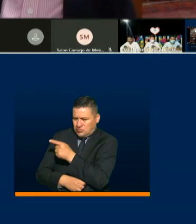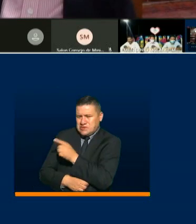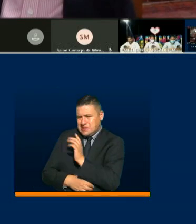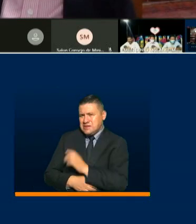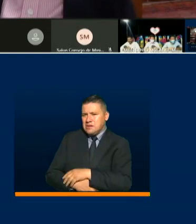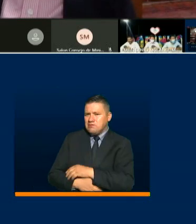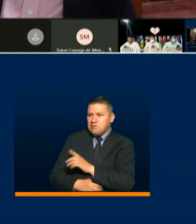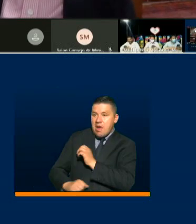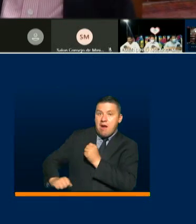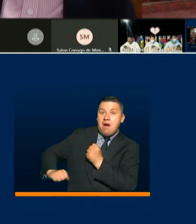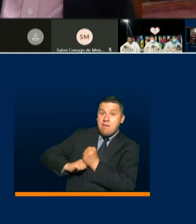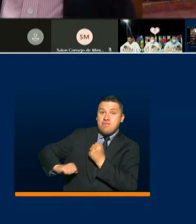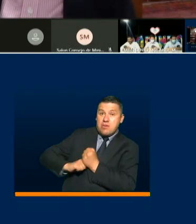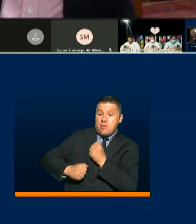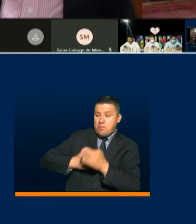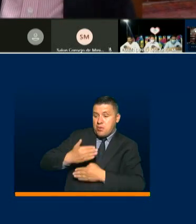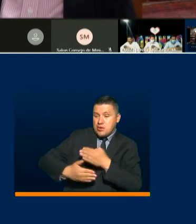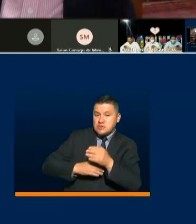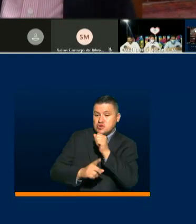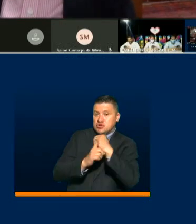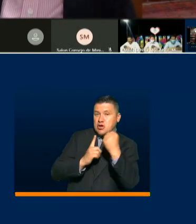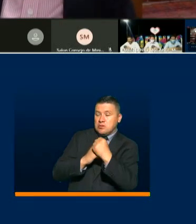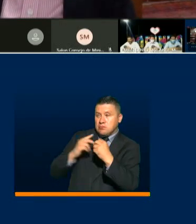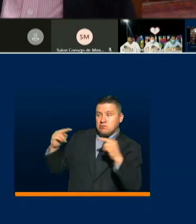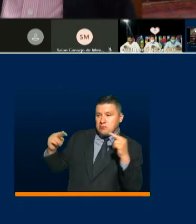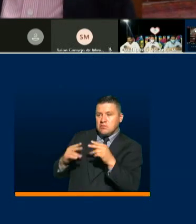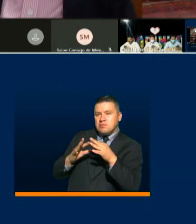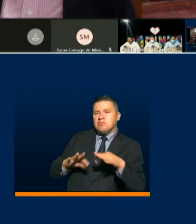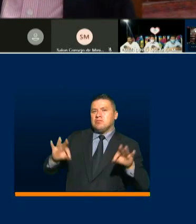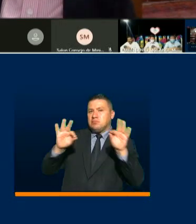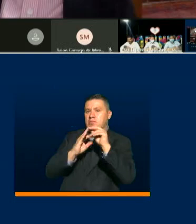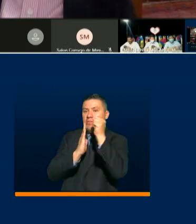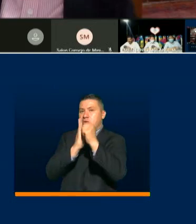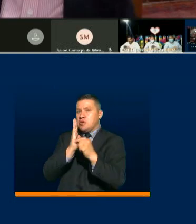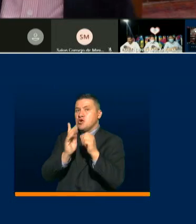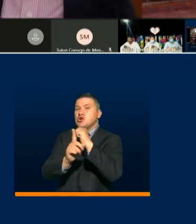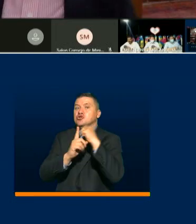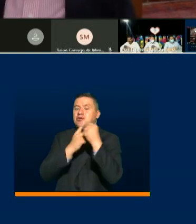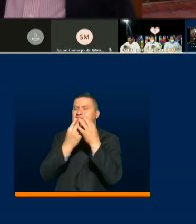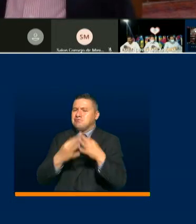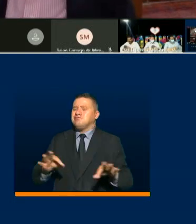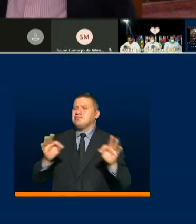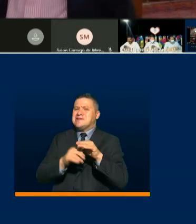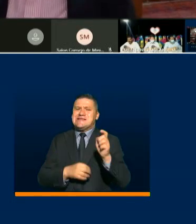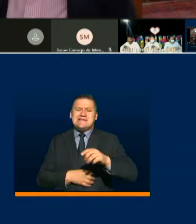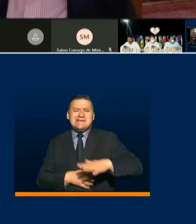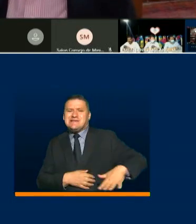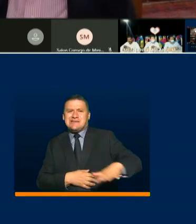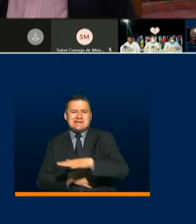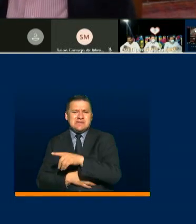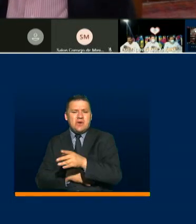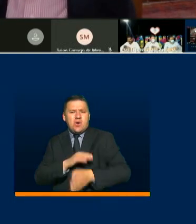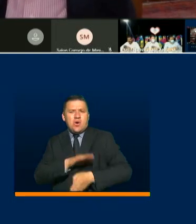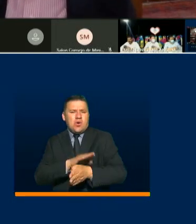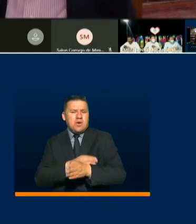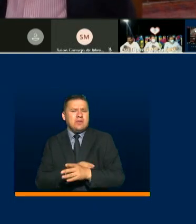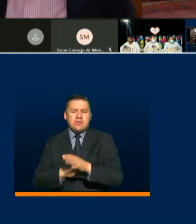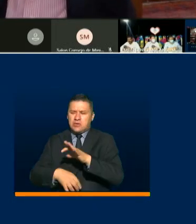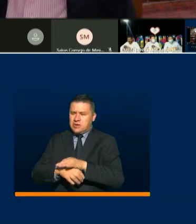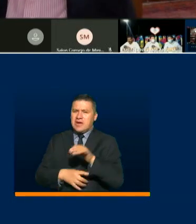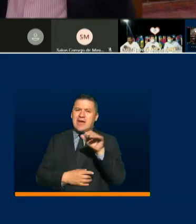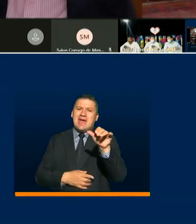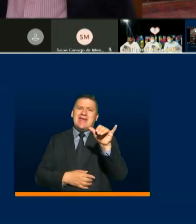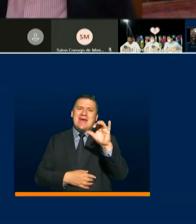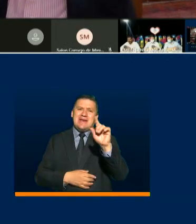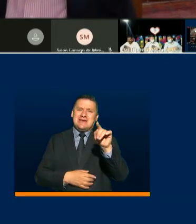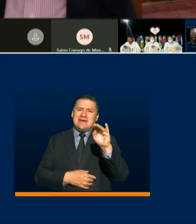que han respaldado todo este proceso, también hablen de la importancia de esos programas sociales y la necesidad de su continuidad. Doctora